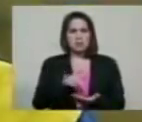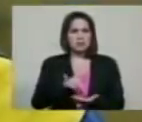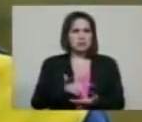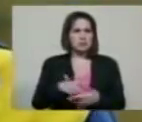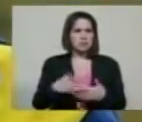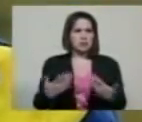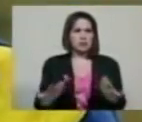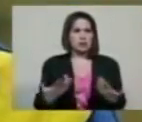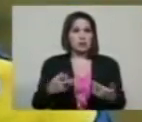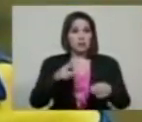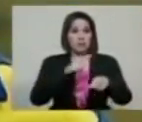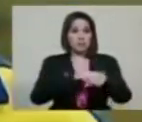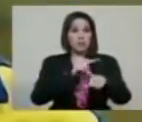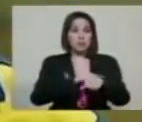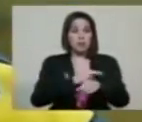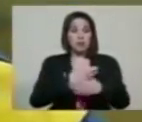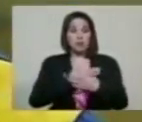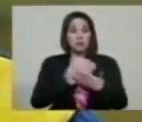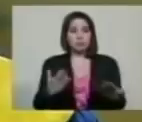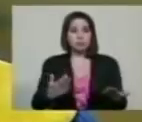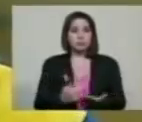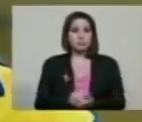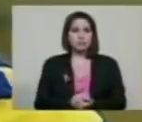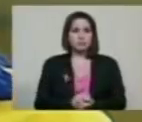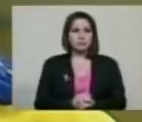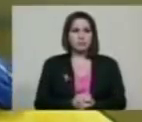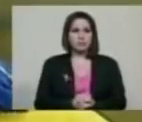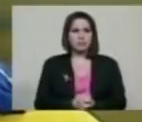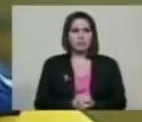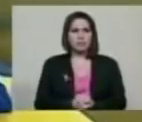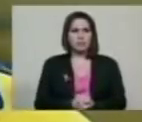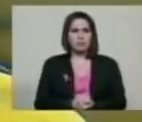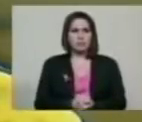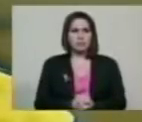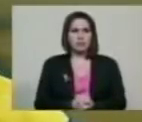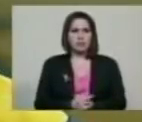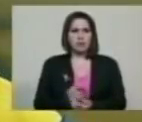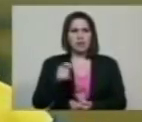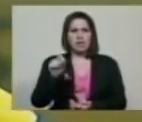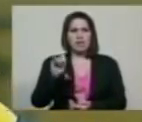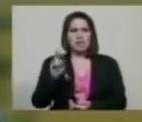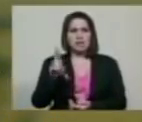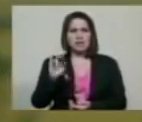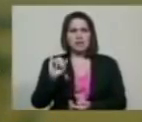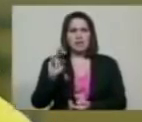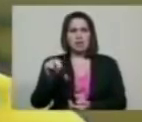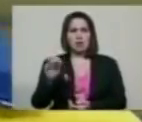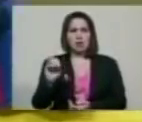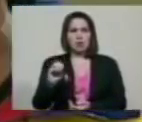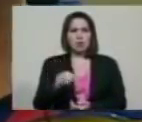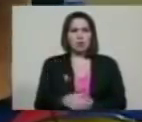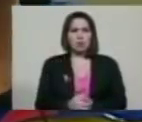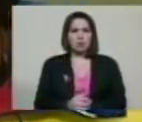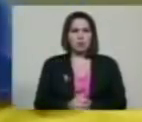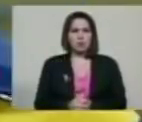Ah, parte médica. Qué bueno. ¿Cómo te llamas tú? Trino Vergara.